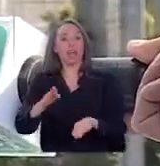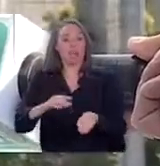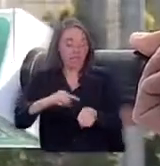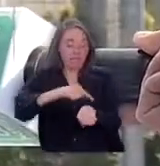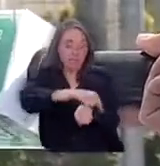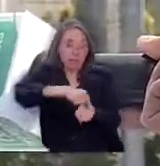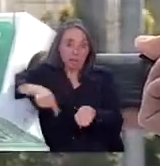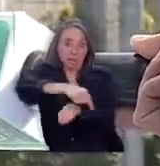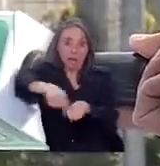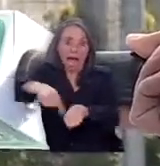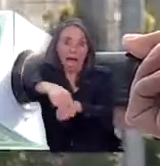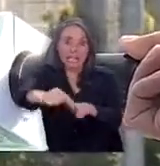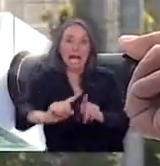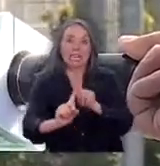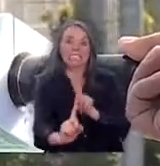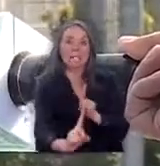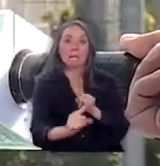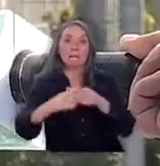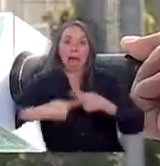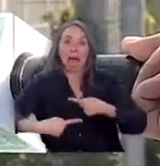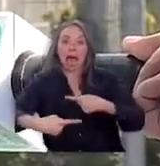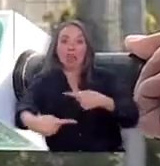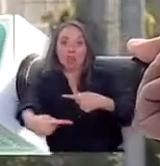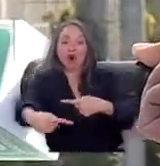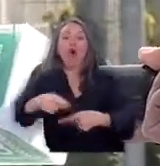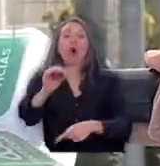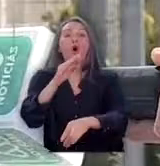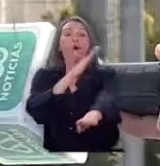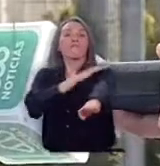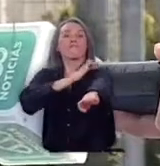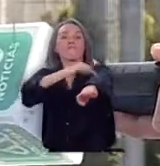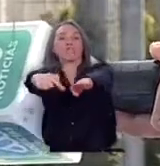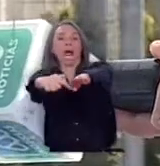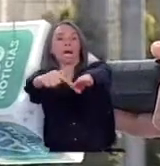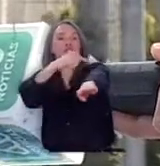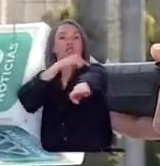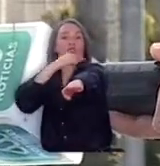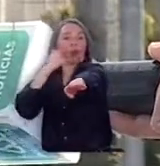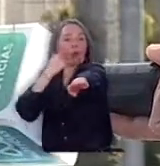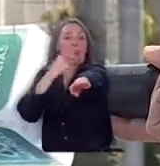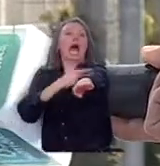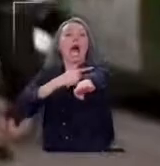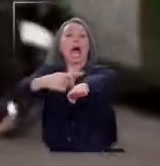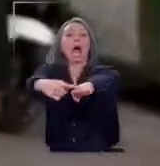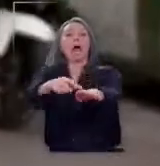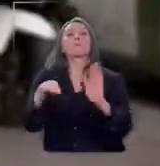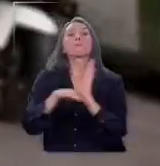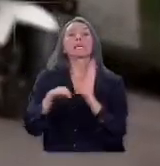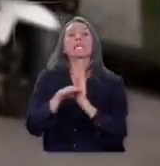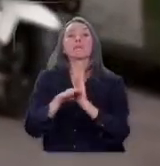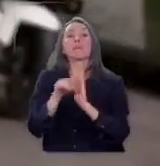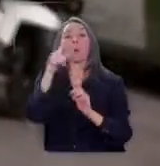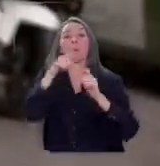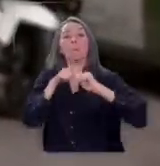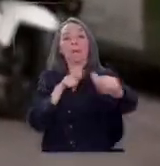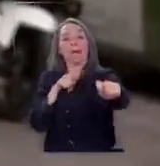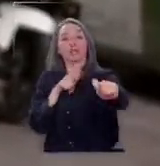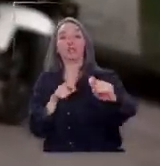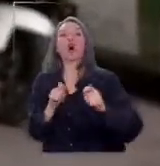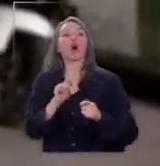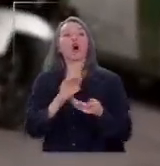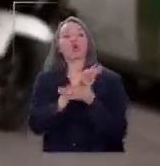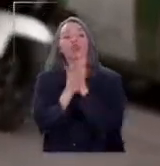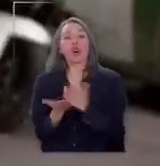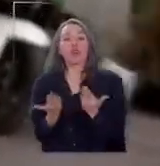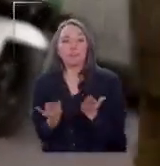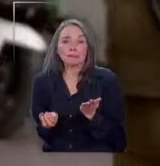brazos y eso te permite generar la distancia física mínima que se requiere en esta situación de pandemia todo absolutamente todo lo que sirva